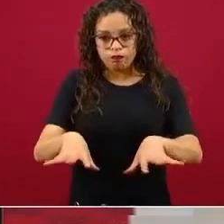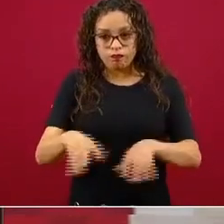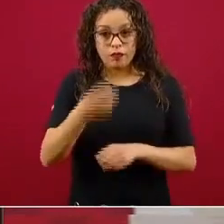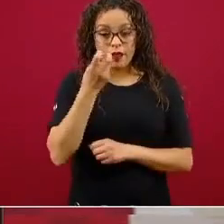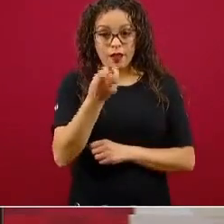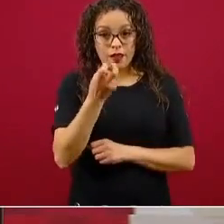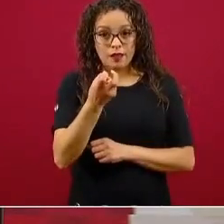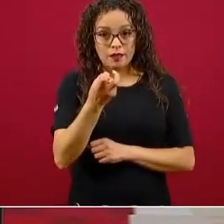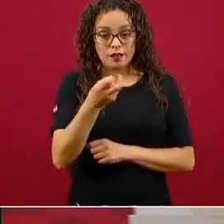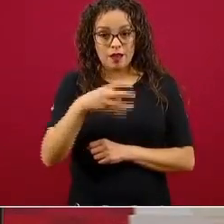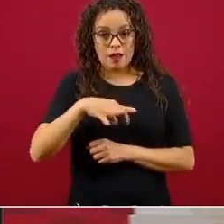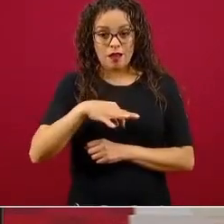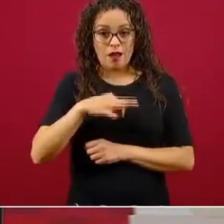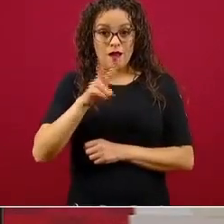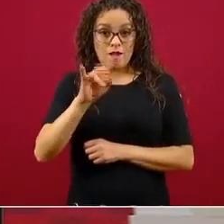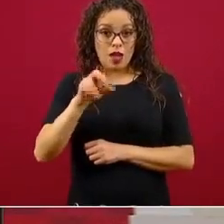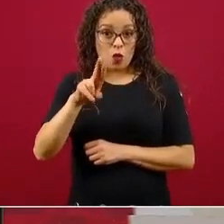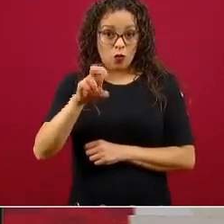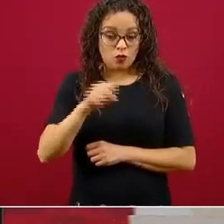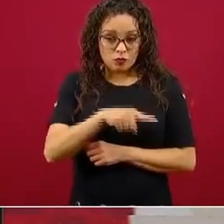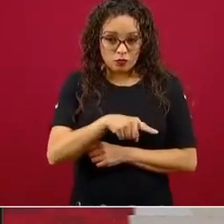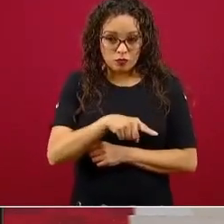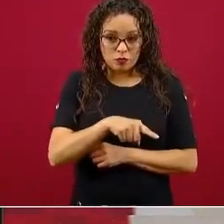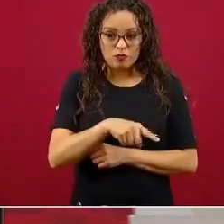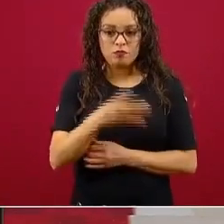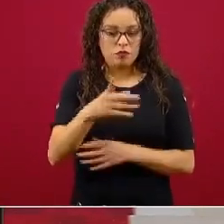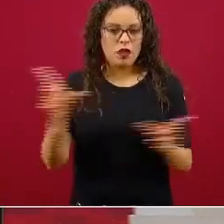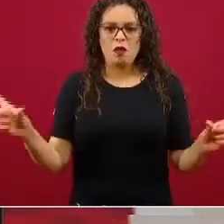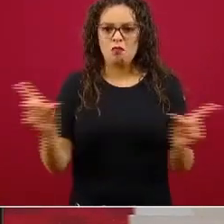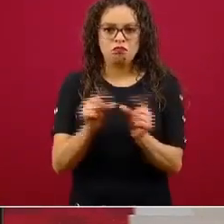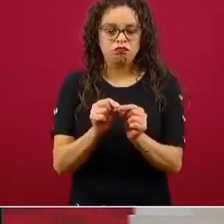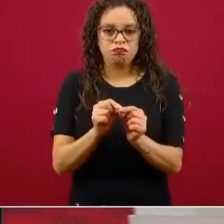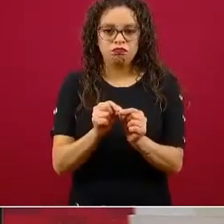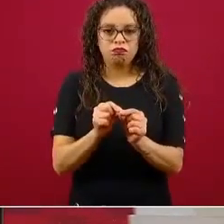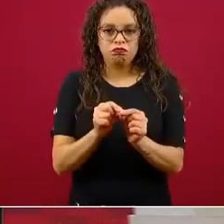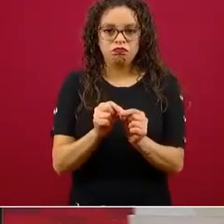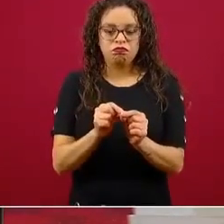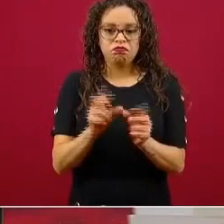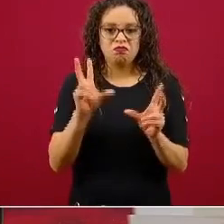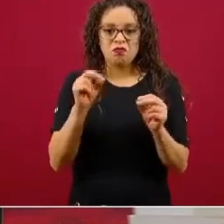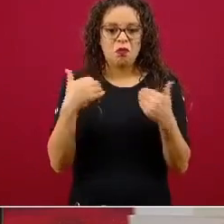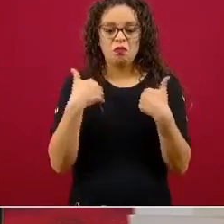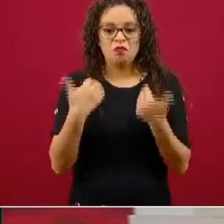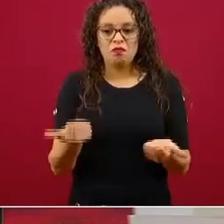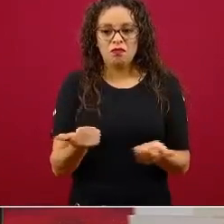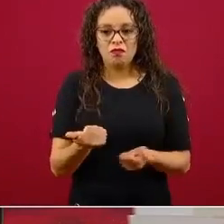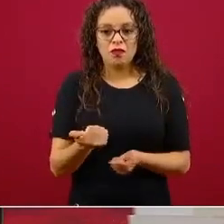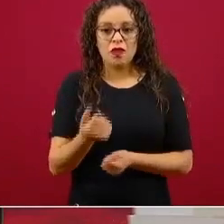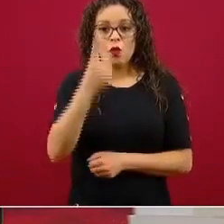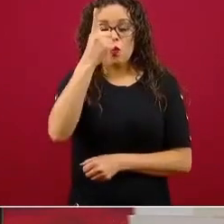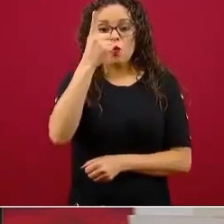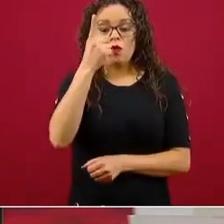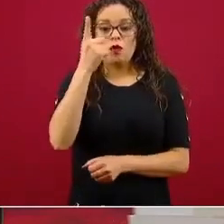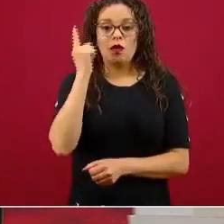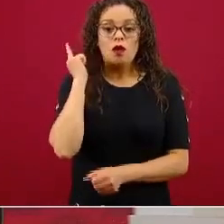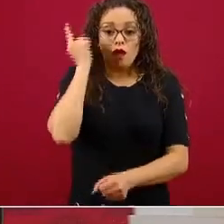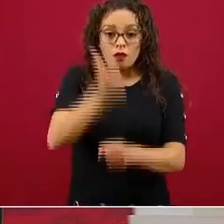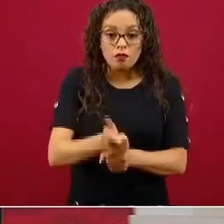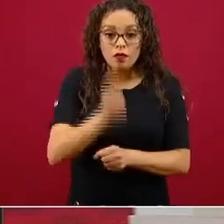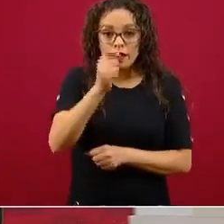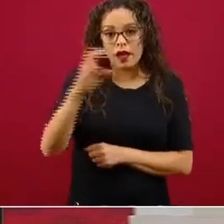informe muy breve, muy sintético y basado solamente en el descubrimiento de ciencia